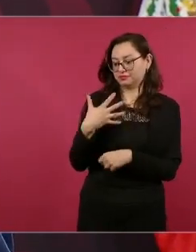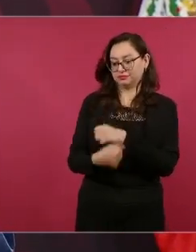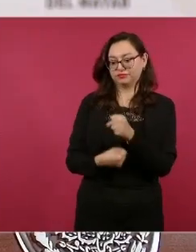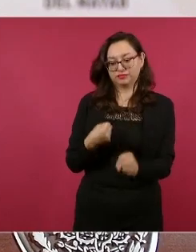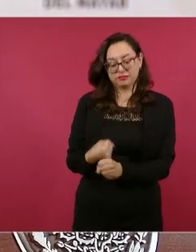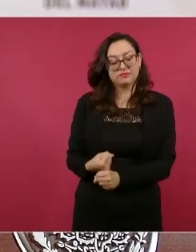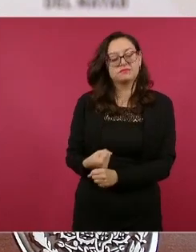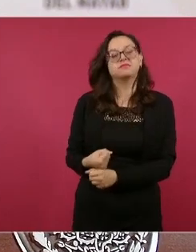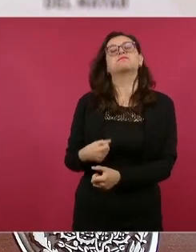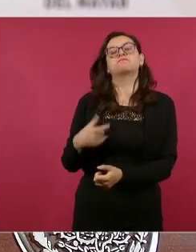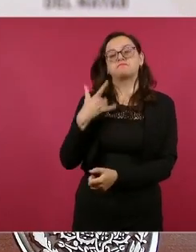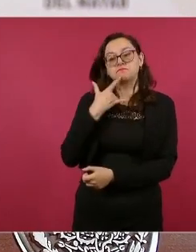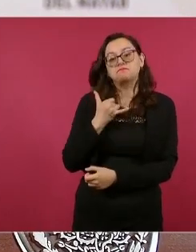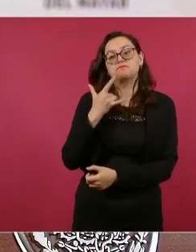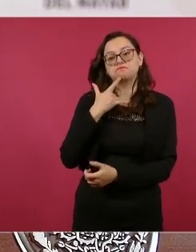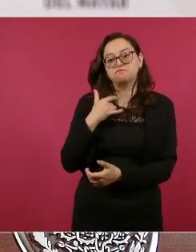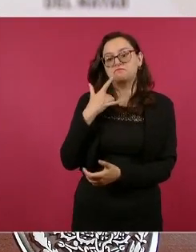pues.